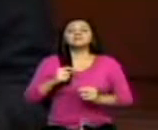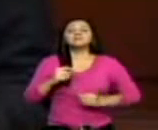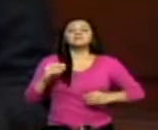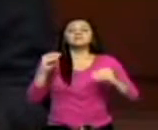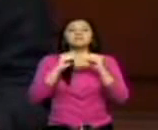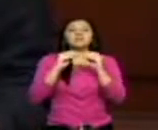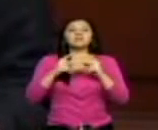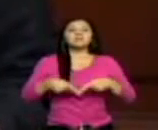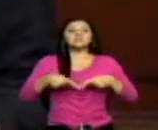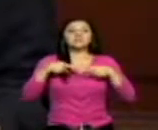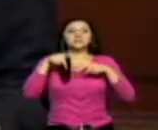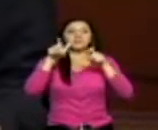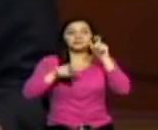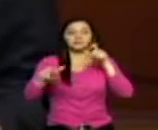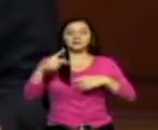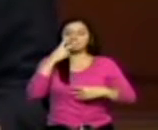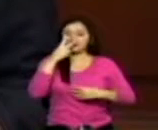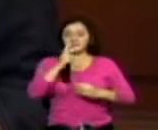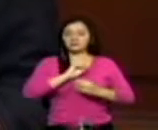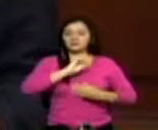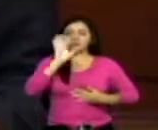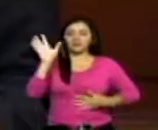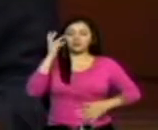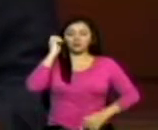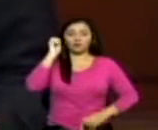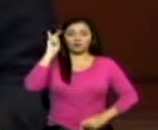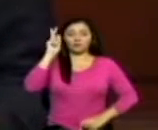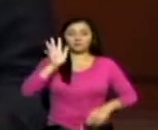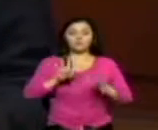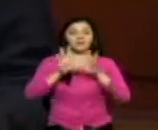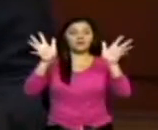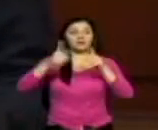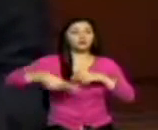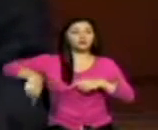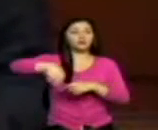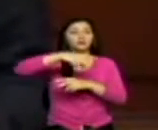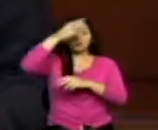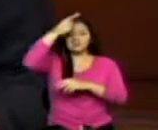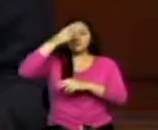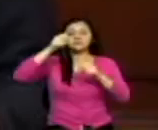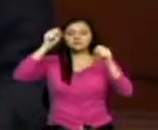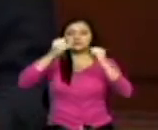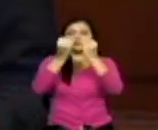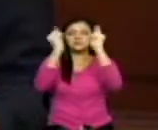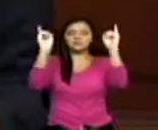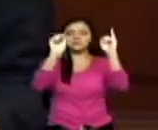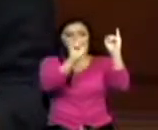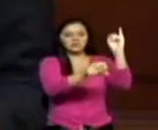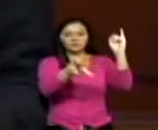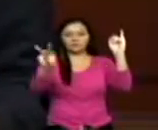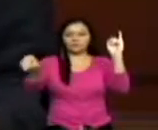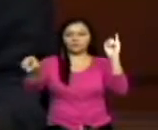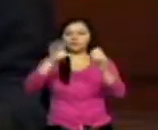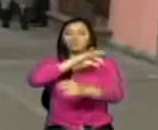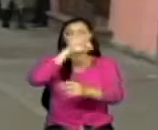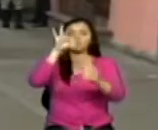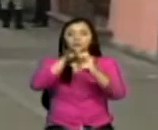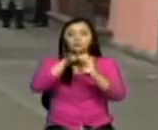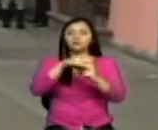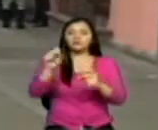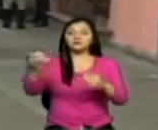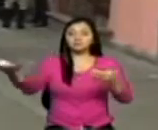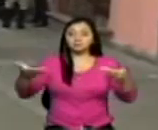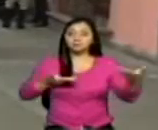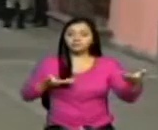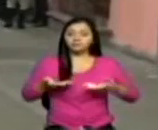capital, expresasen si la opinión general se hallaba decidida por la independencia, cuyo voto le sirviese